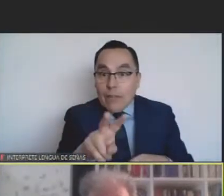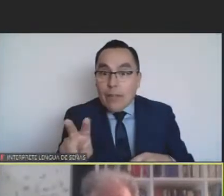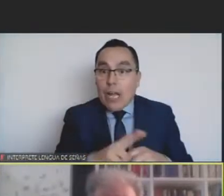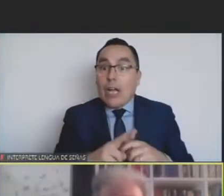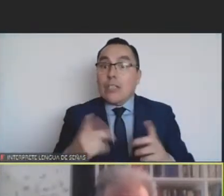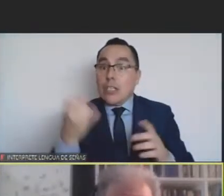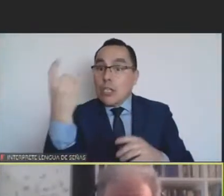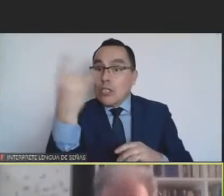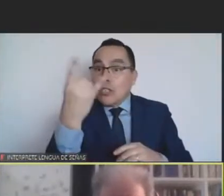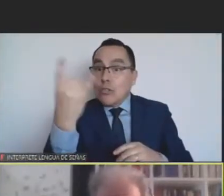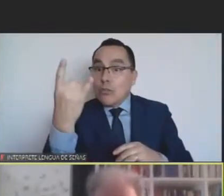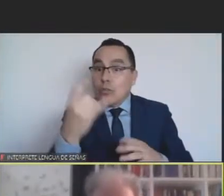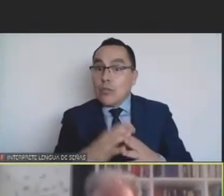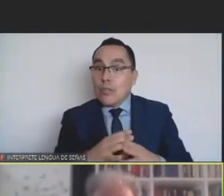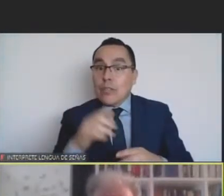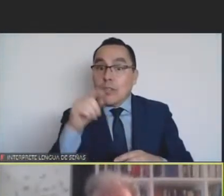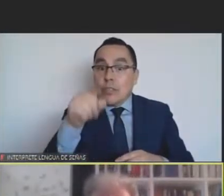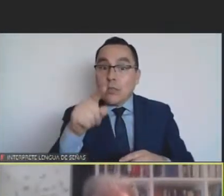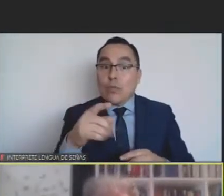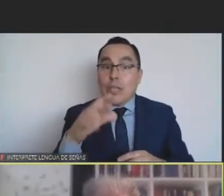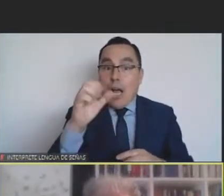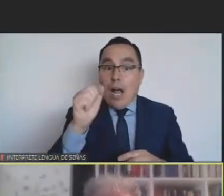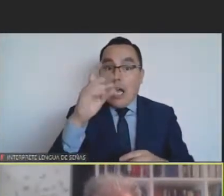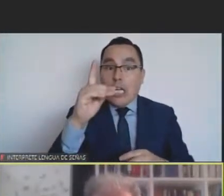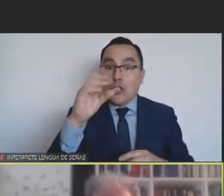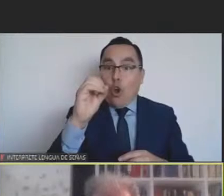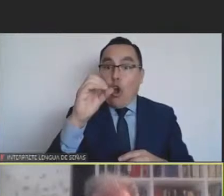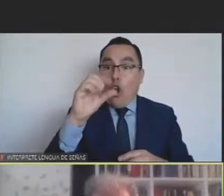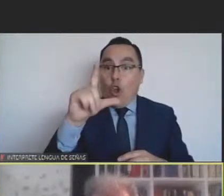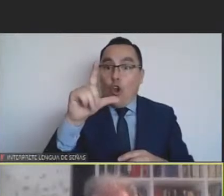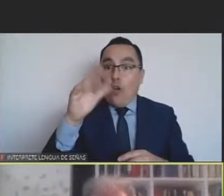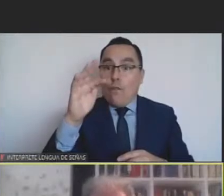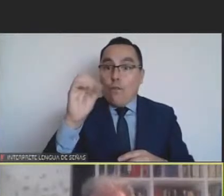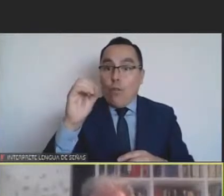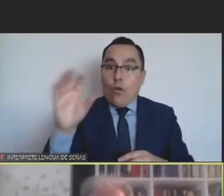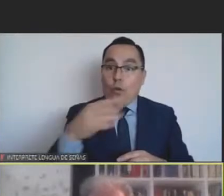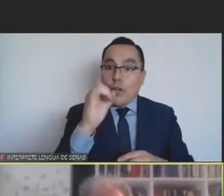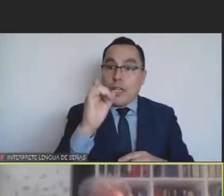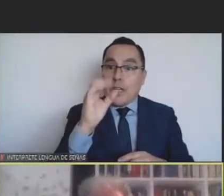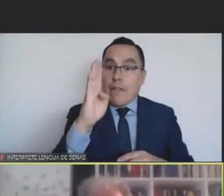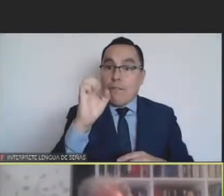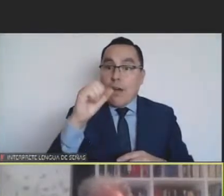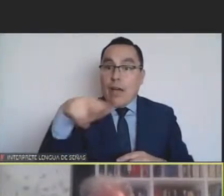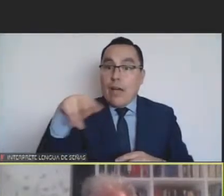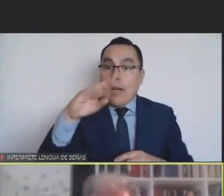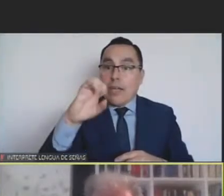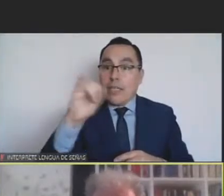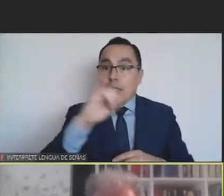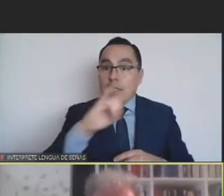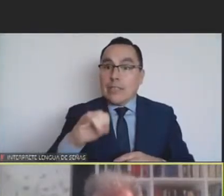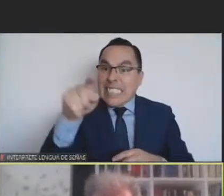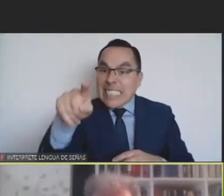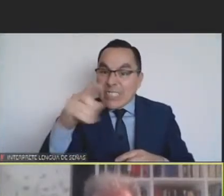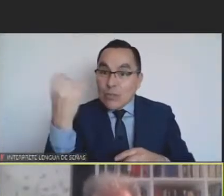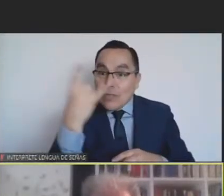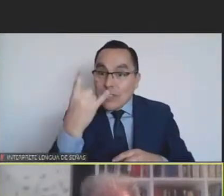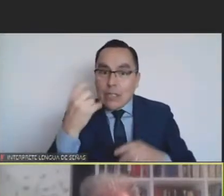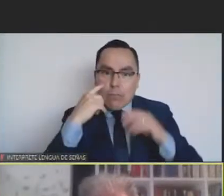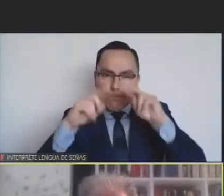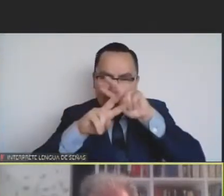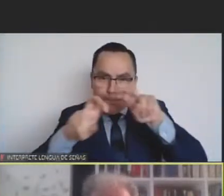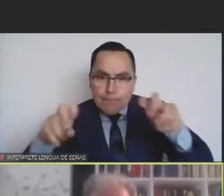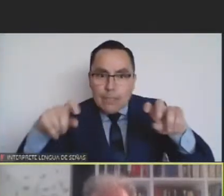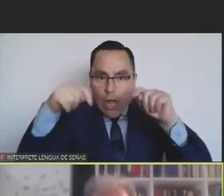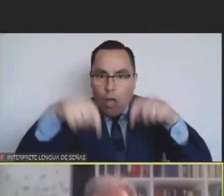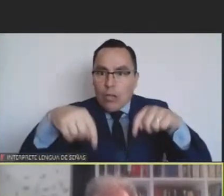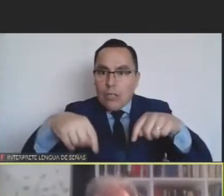Universidad Adolfo Ibáñez. Es decir, ahora, esto es más o menos sintomático, no es solamente la